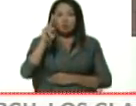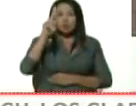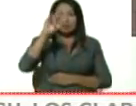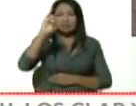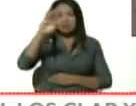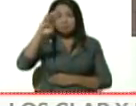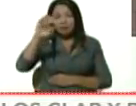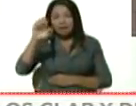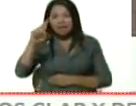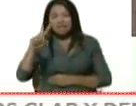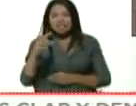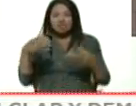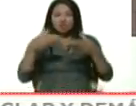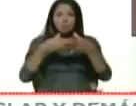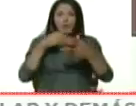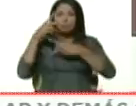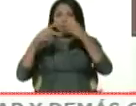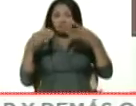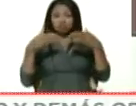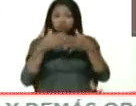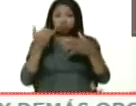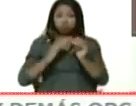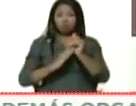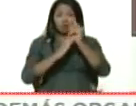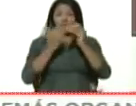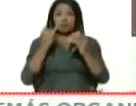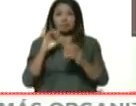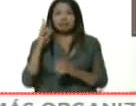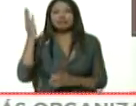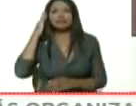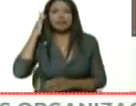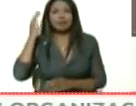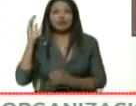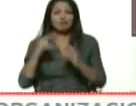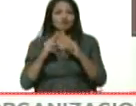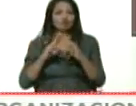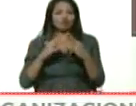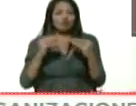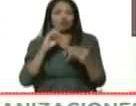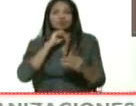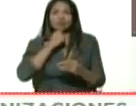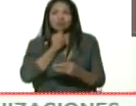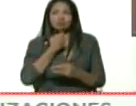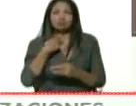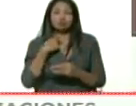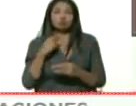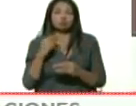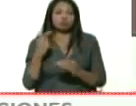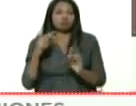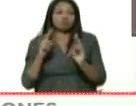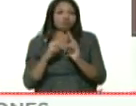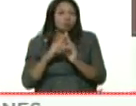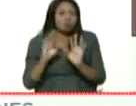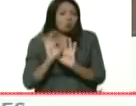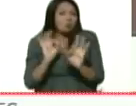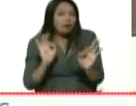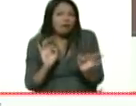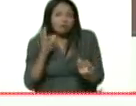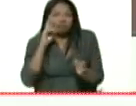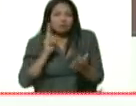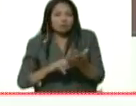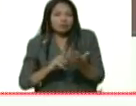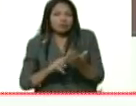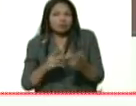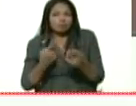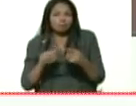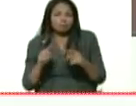ahorita. Dicen, yo de este caso no conozco mucho, tengo que confesarlo.